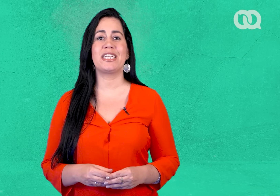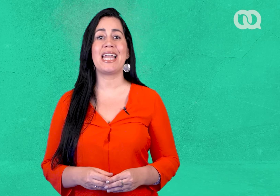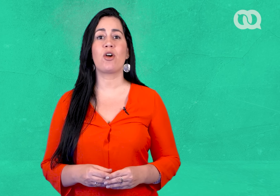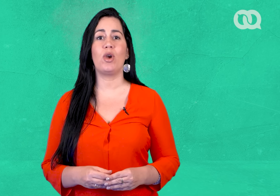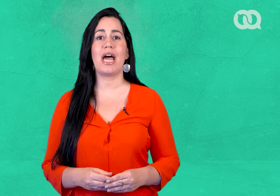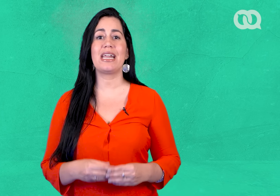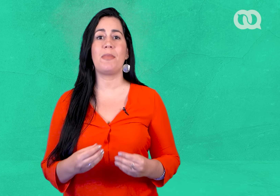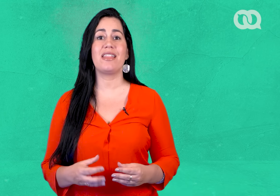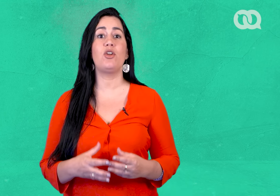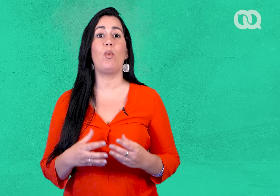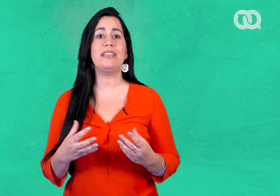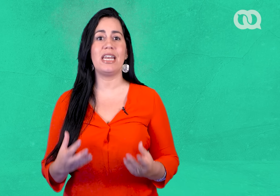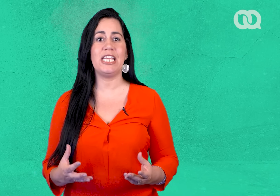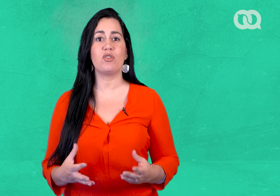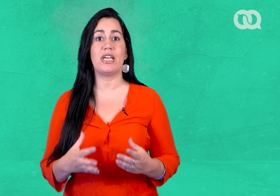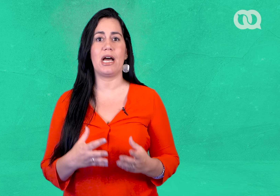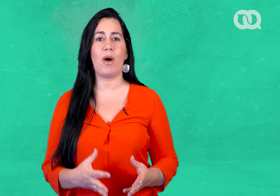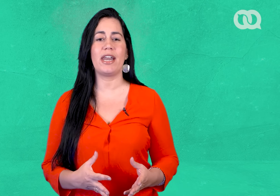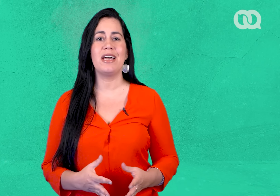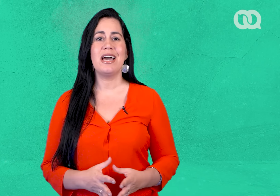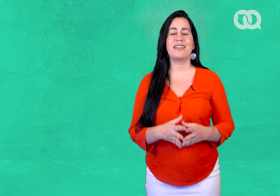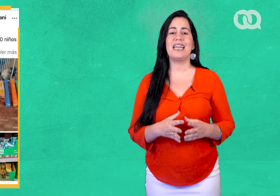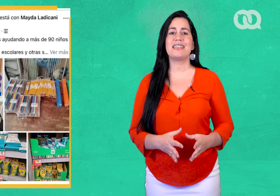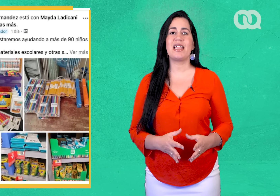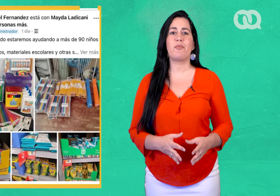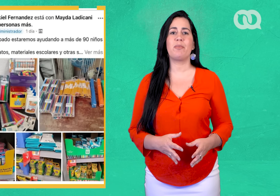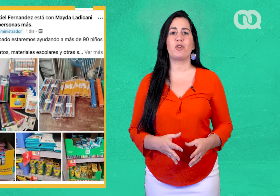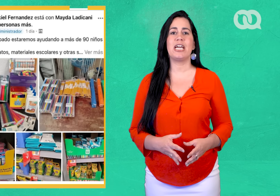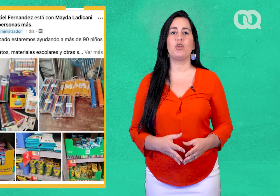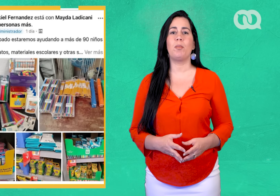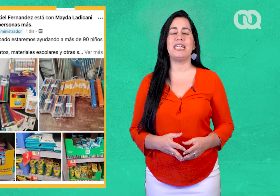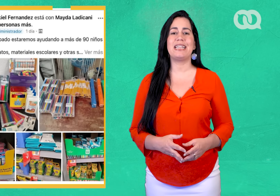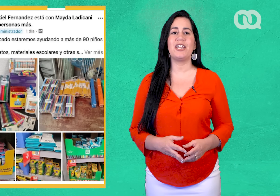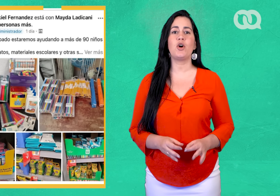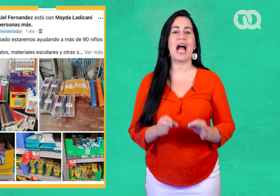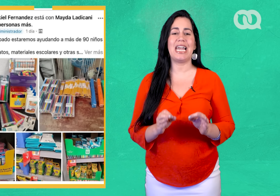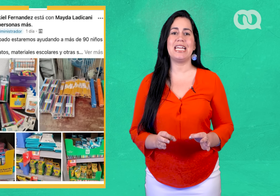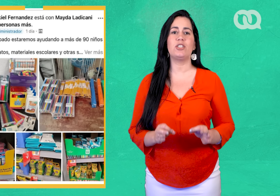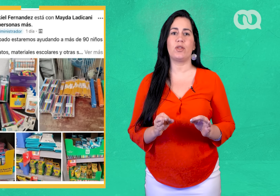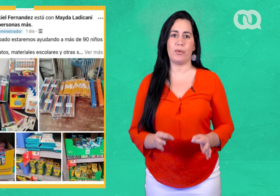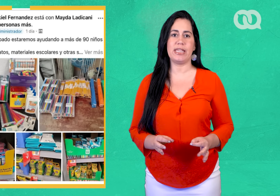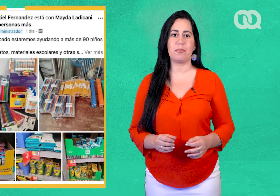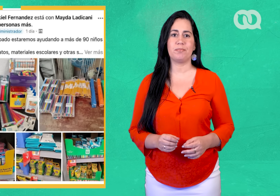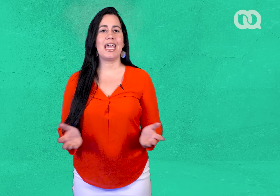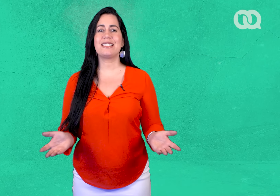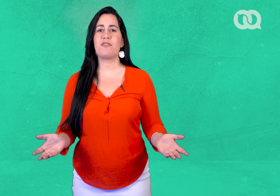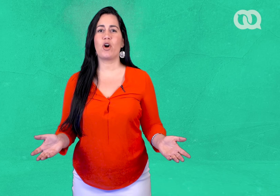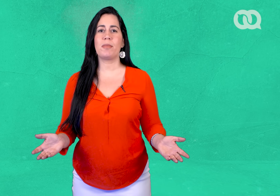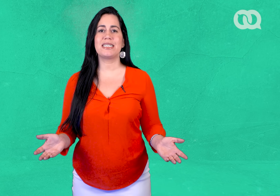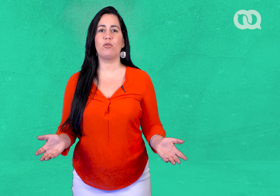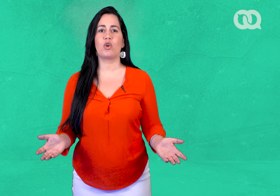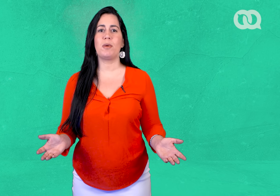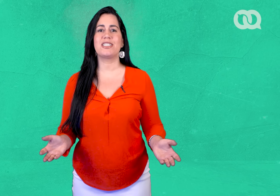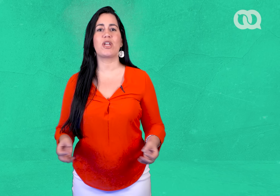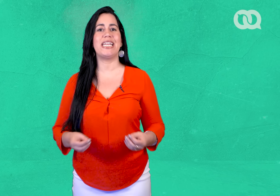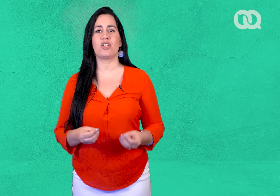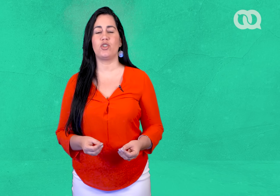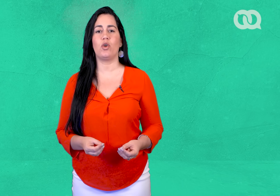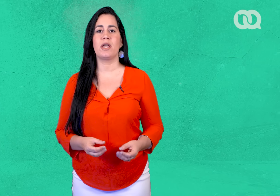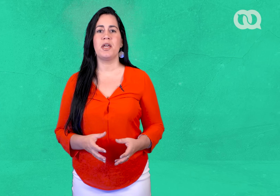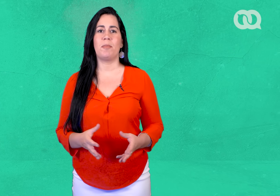donación de material escolar a más de 90 niños en La Habana, realizada por el proyecto humanitario Aliento de Vida. Esas formas autónomas